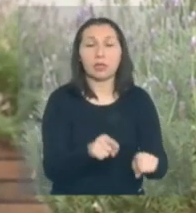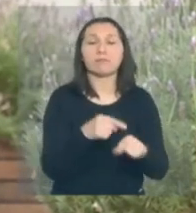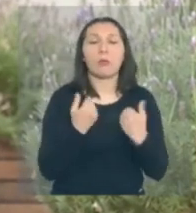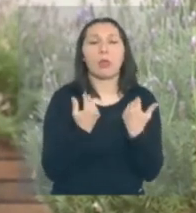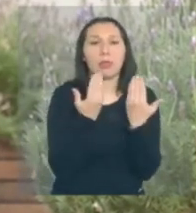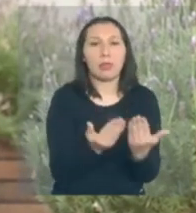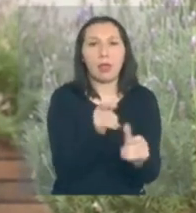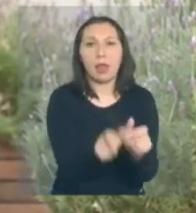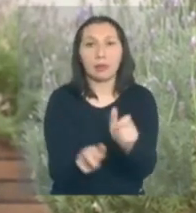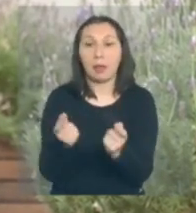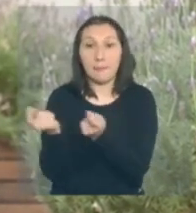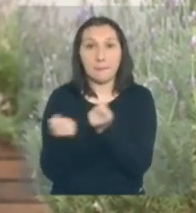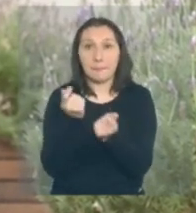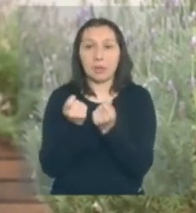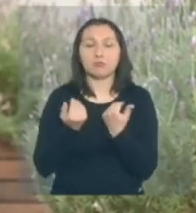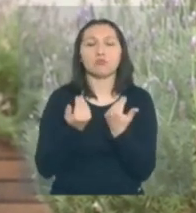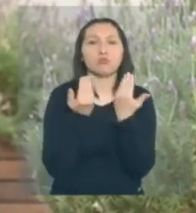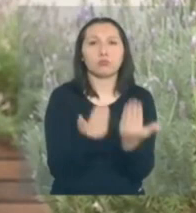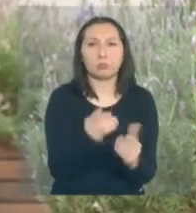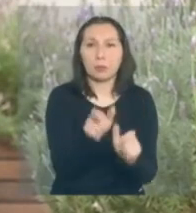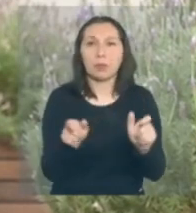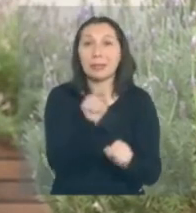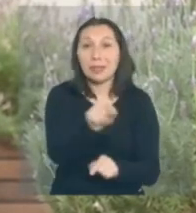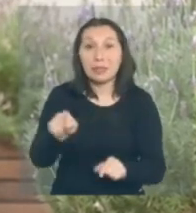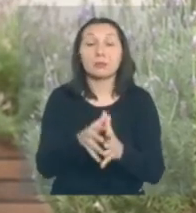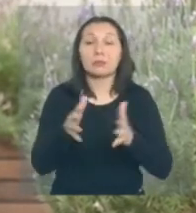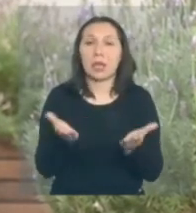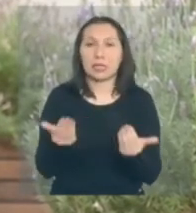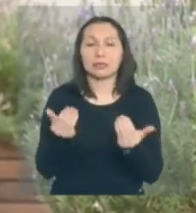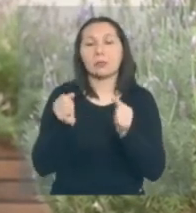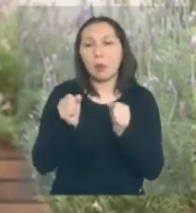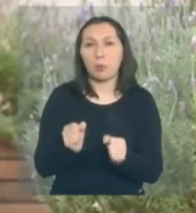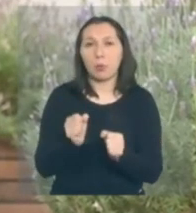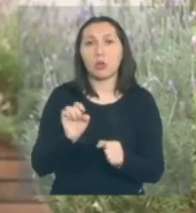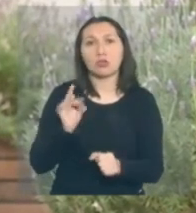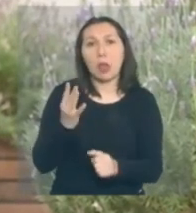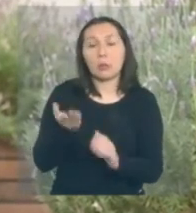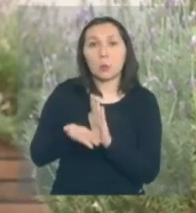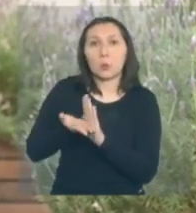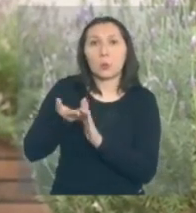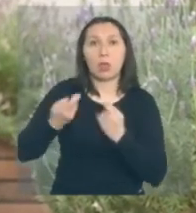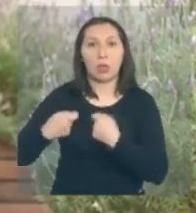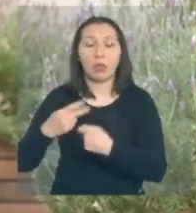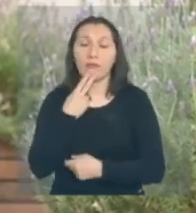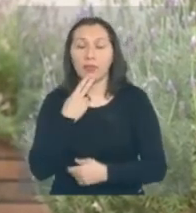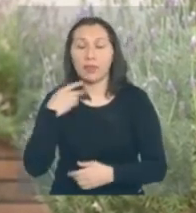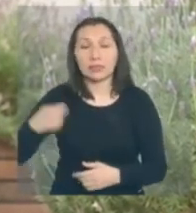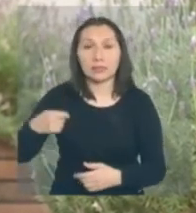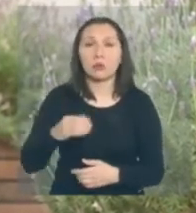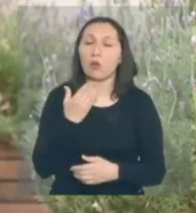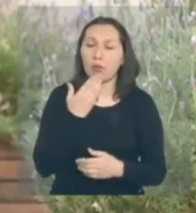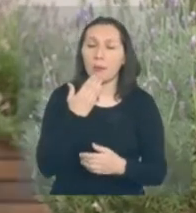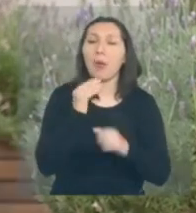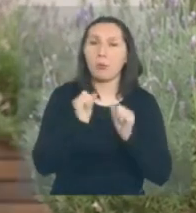las personas, que esos recursos lleguen a las personas, a quienes más lo necesitan para poder no solo enfrentar el alza del costo de la vida, sino que también para